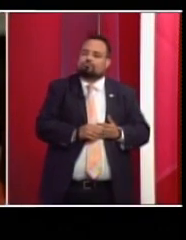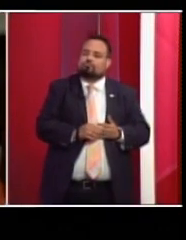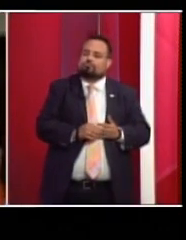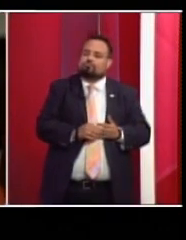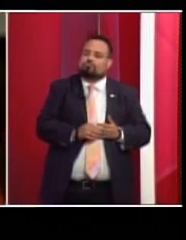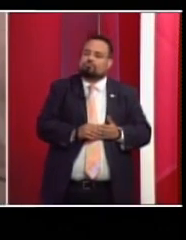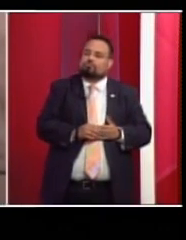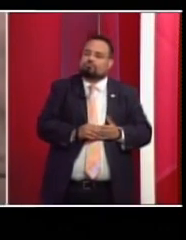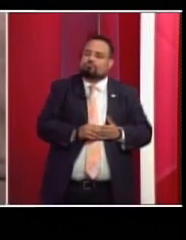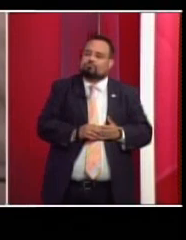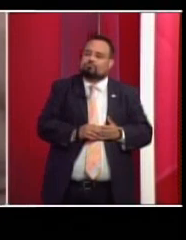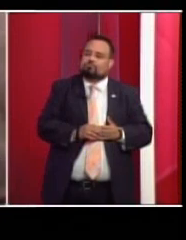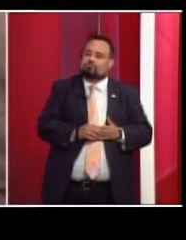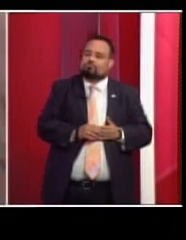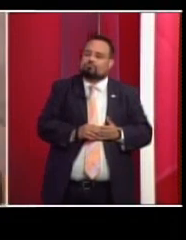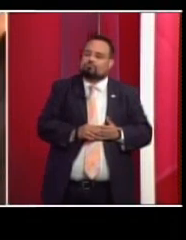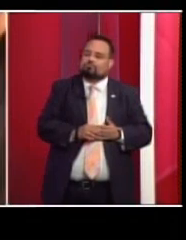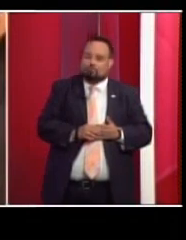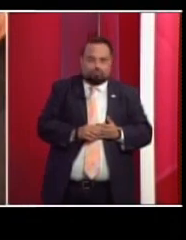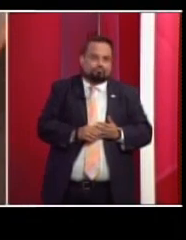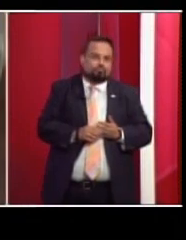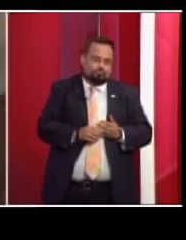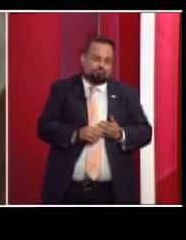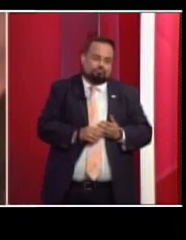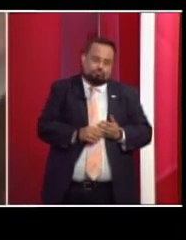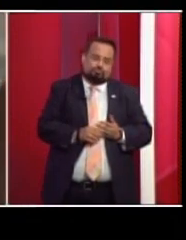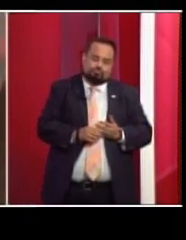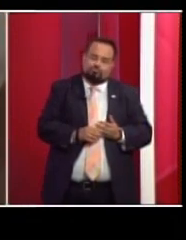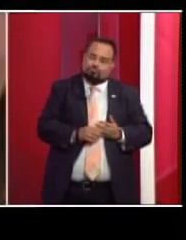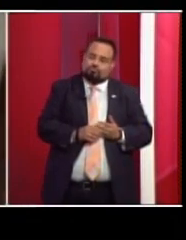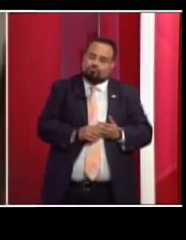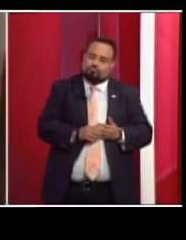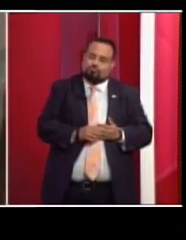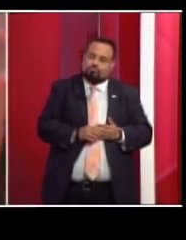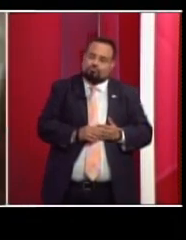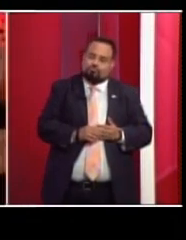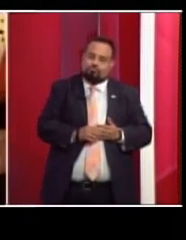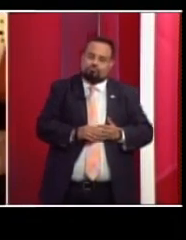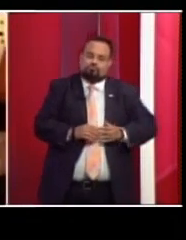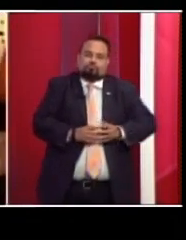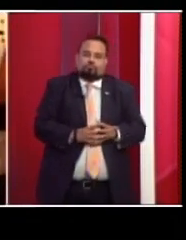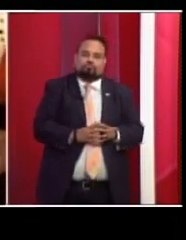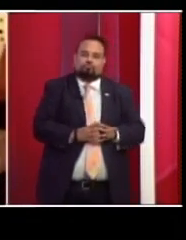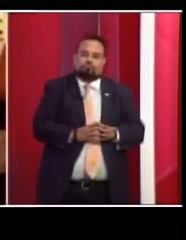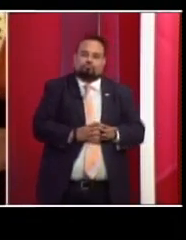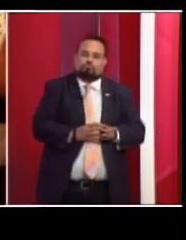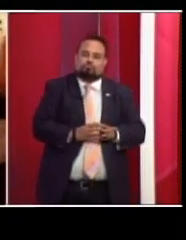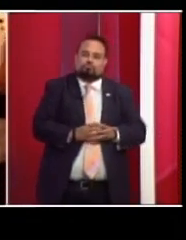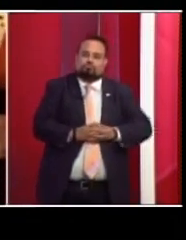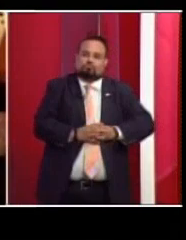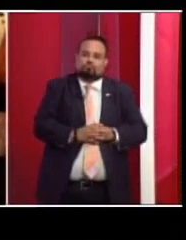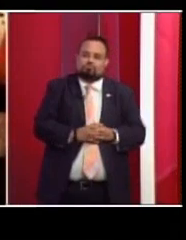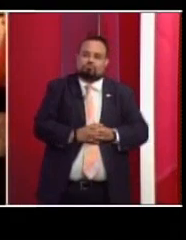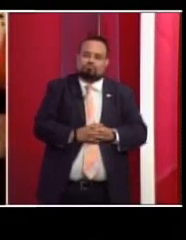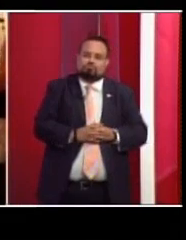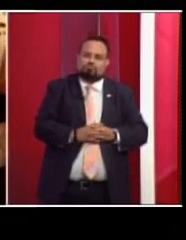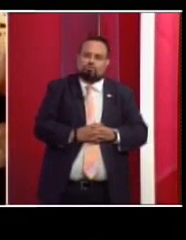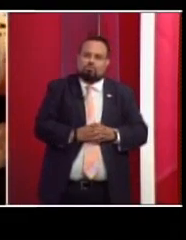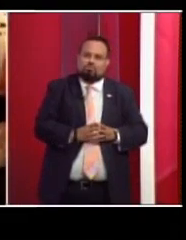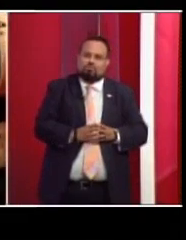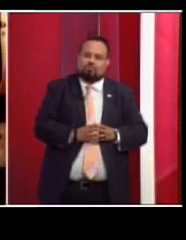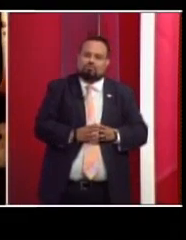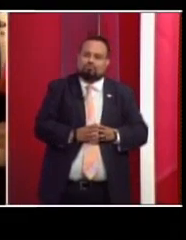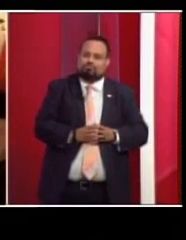este tema cuando ya tenemos antecedentes de situaciones que han pasado de tragedias no sé si se está esperando una tragedia más